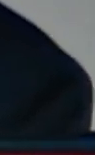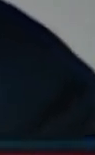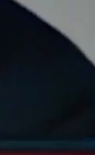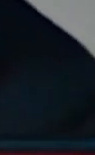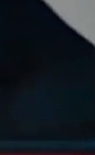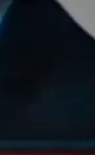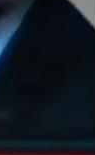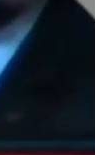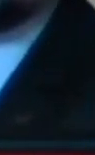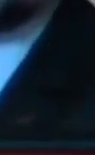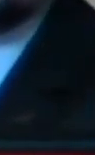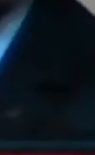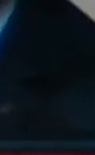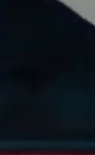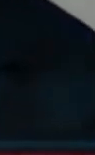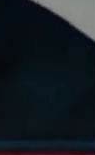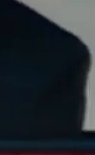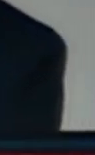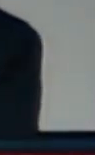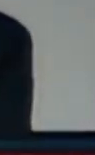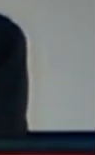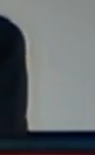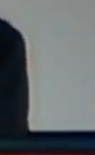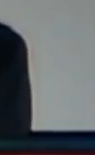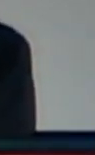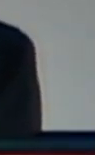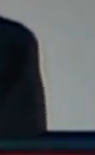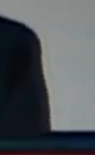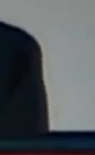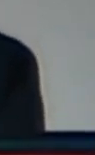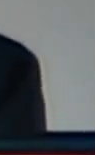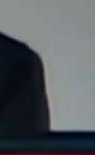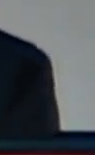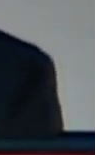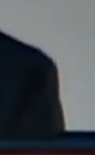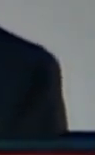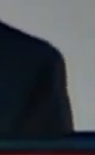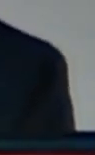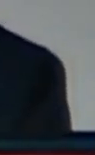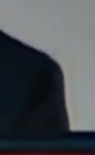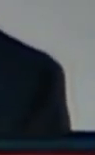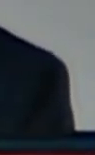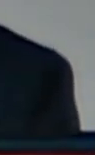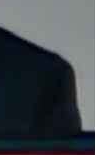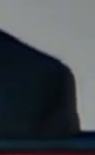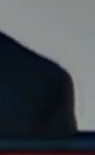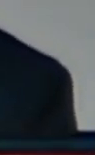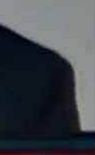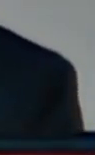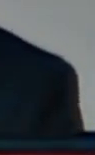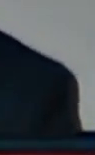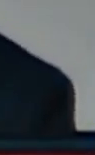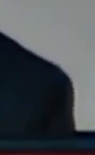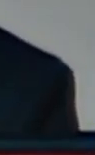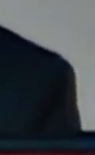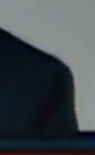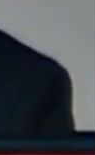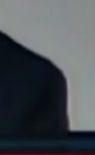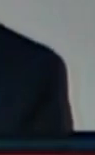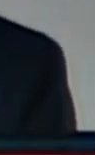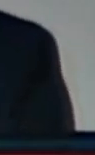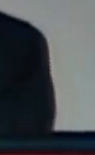lo que tenga, sea más alto, más bajo, más capaz, menos capaz. Por lo tanto, la ética también de la profesión, servir el mejor interés del